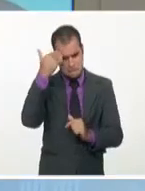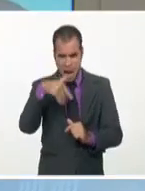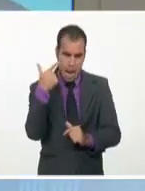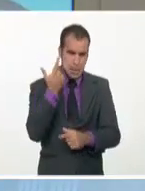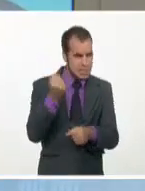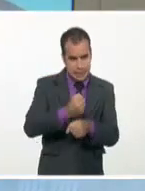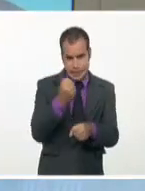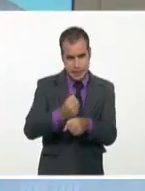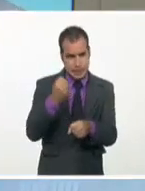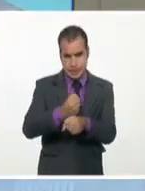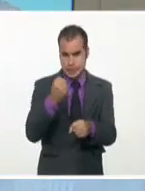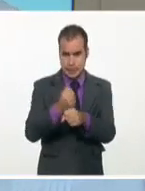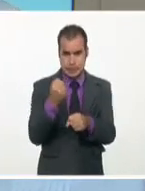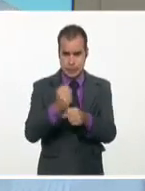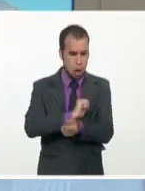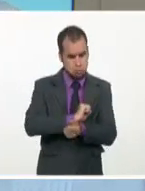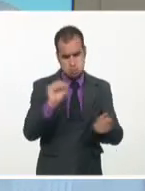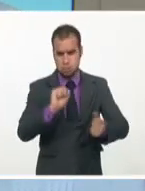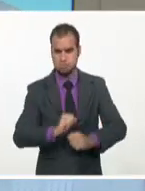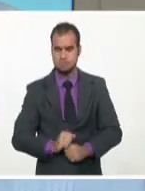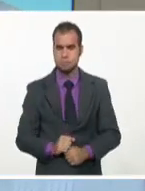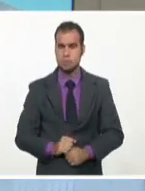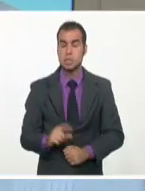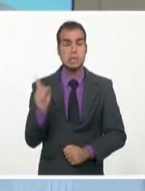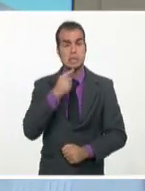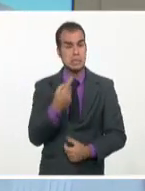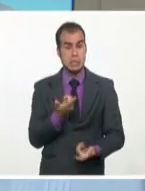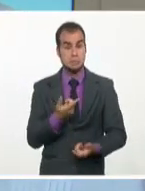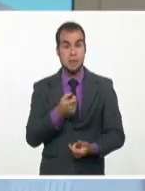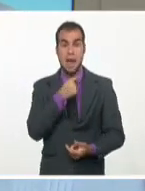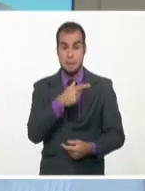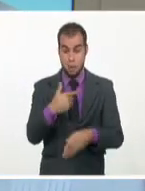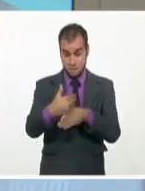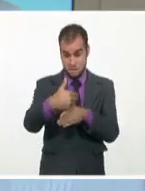bloqueo, seguro pudiéramos tener